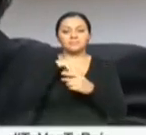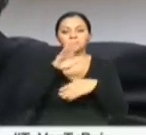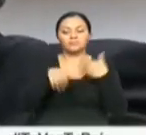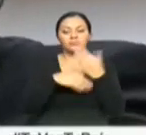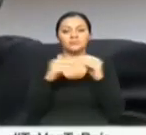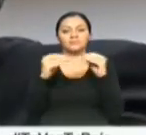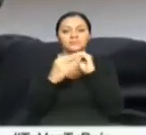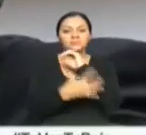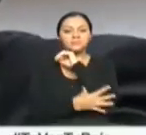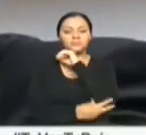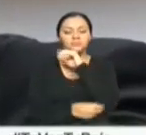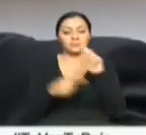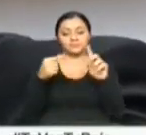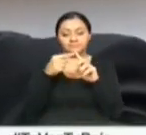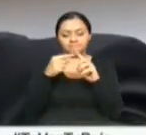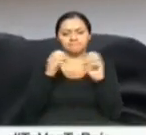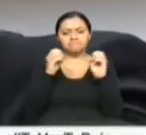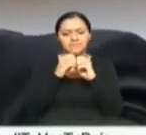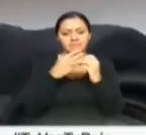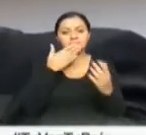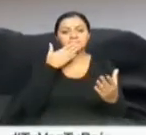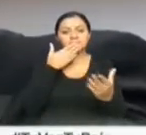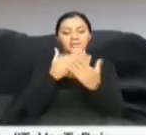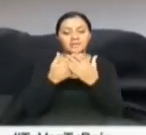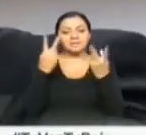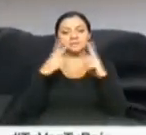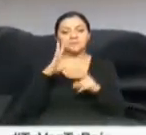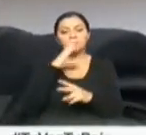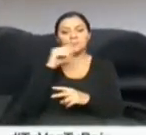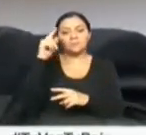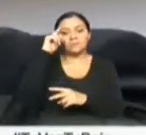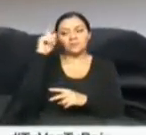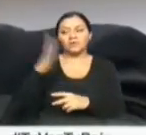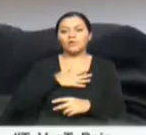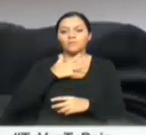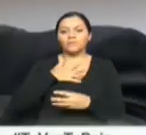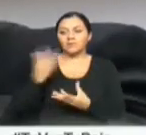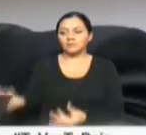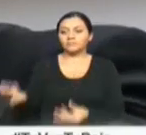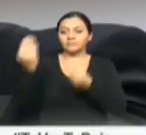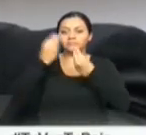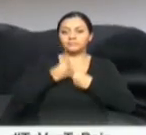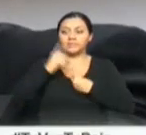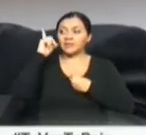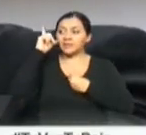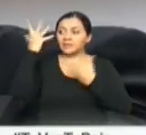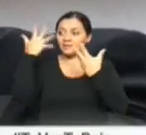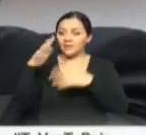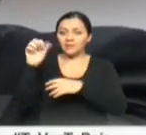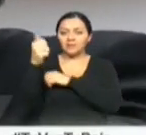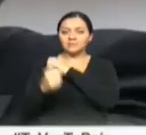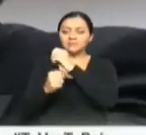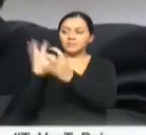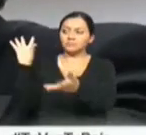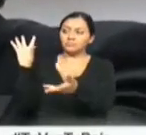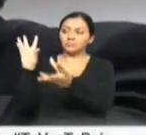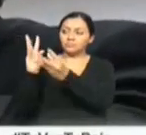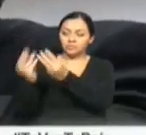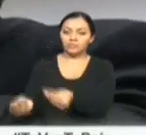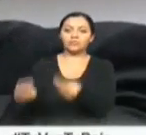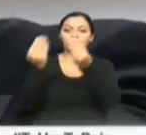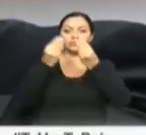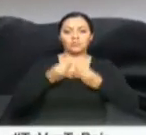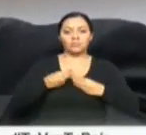más pobres. Agradecerle a Rafael por la confianza, por todo lo que ha hecho por la